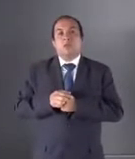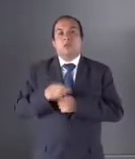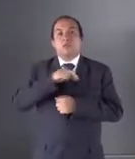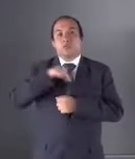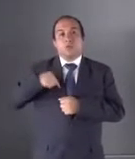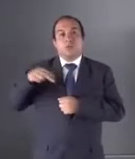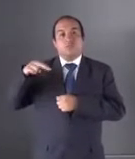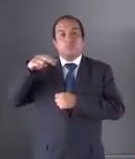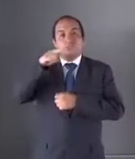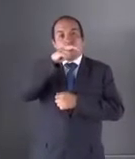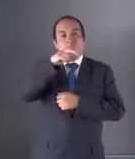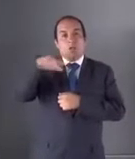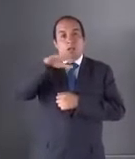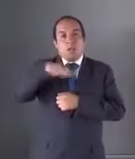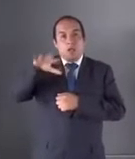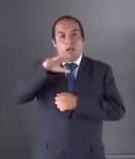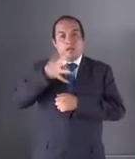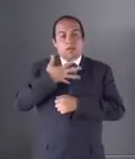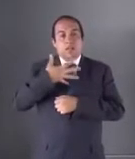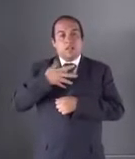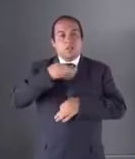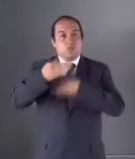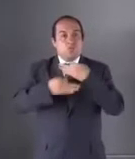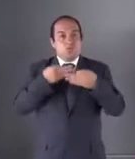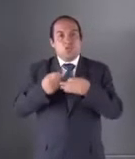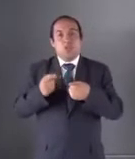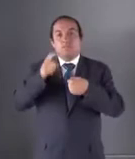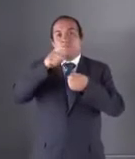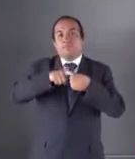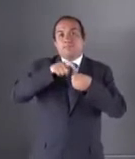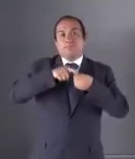está toda la instalación electromecánica.